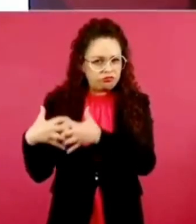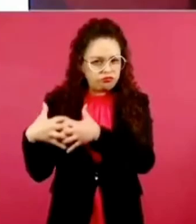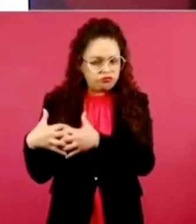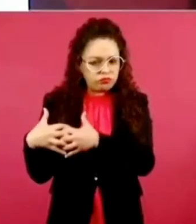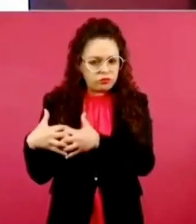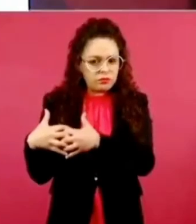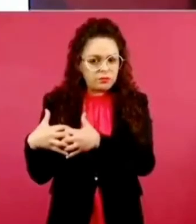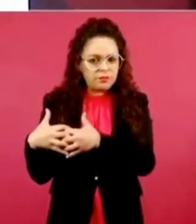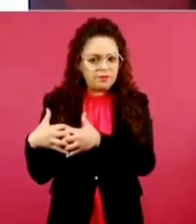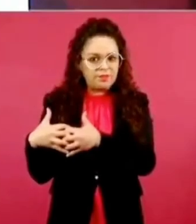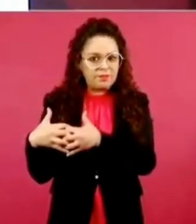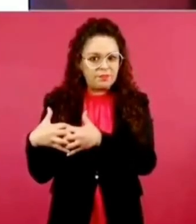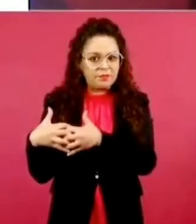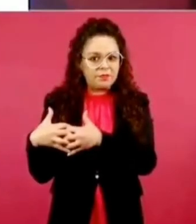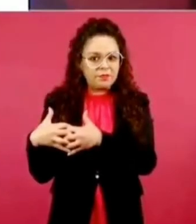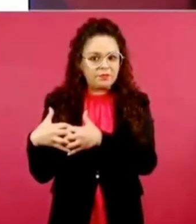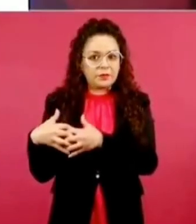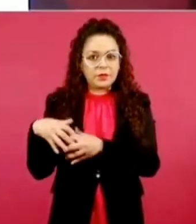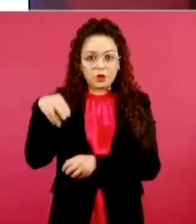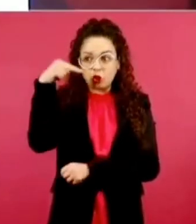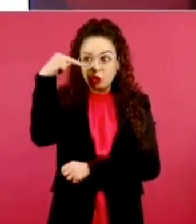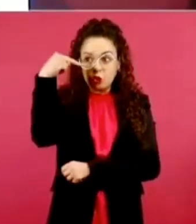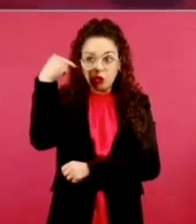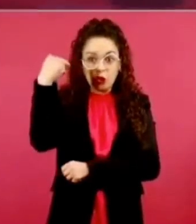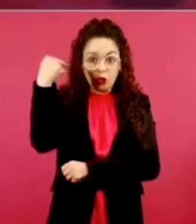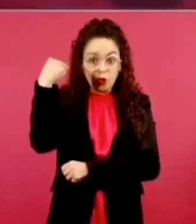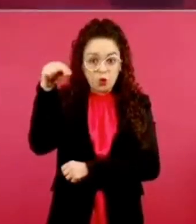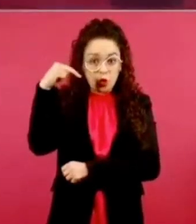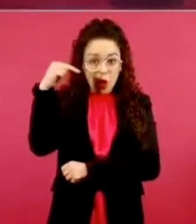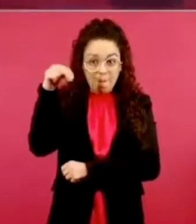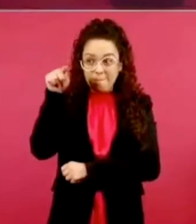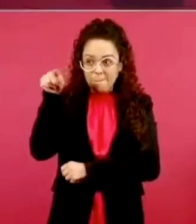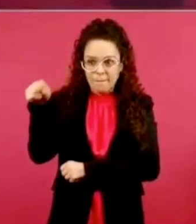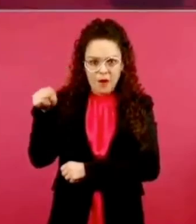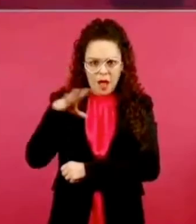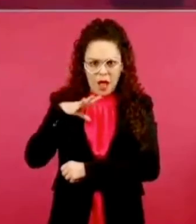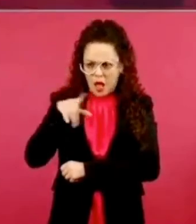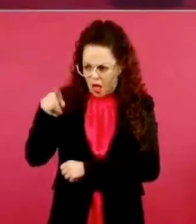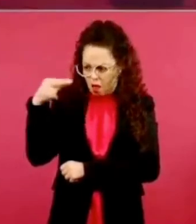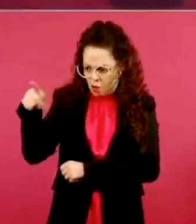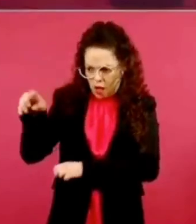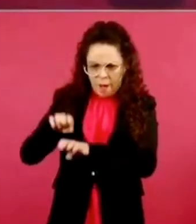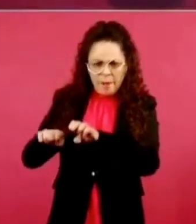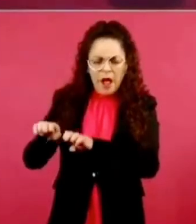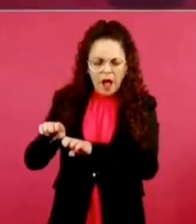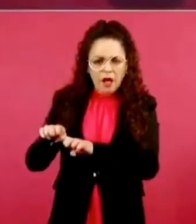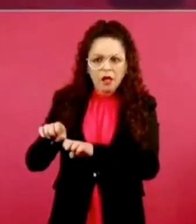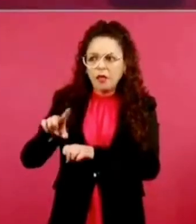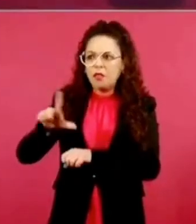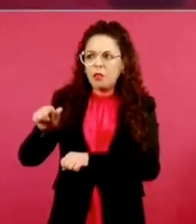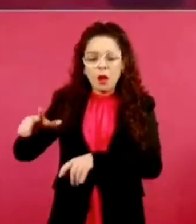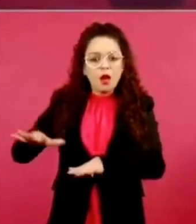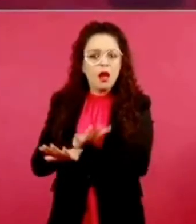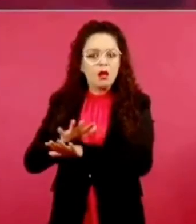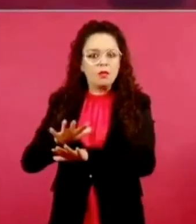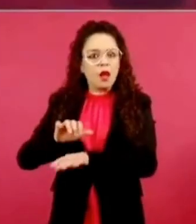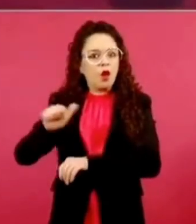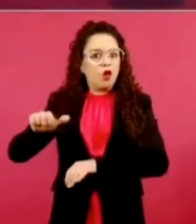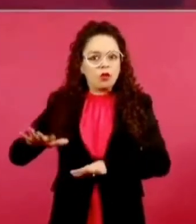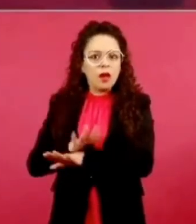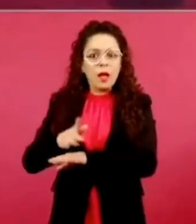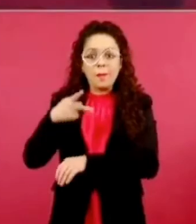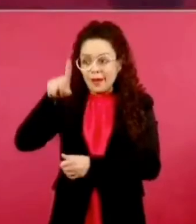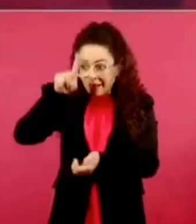de nombre, La razón social, y son los mismos y van